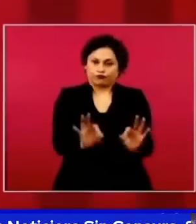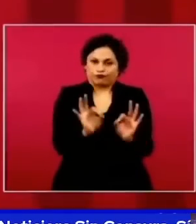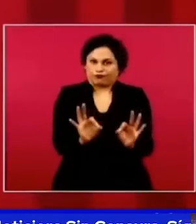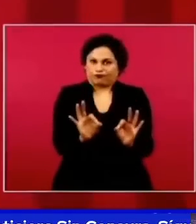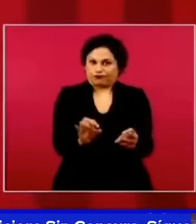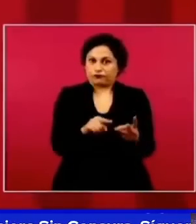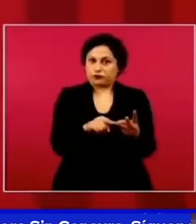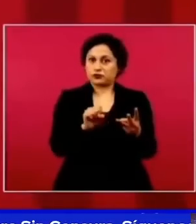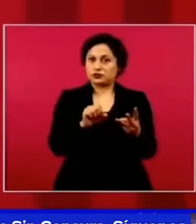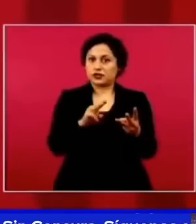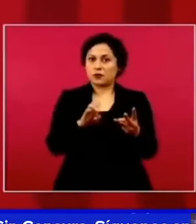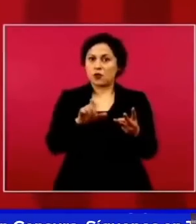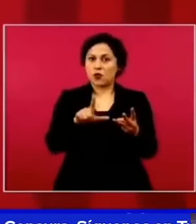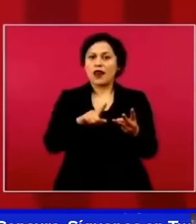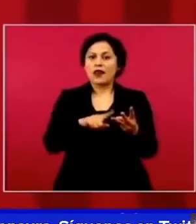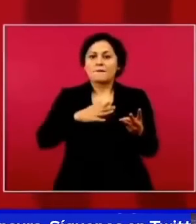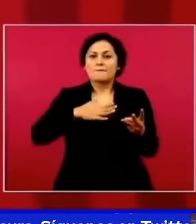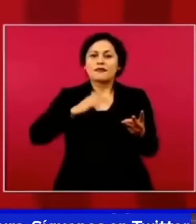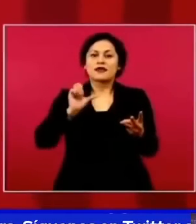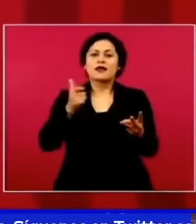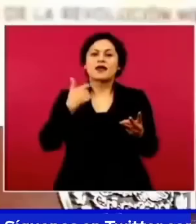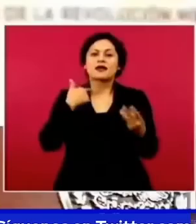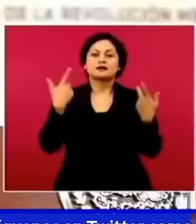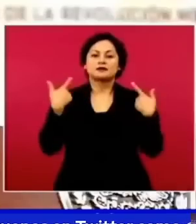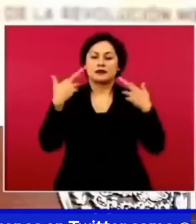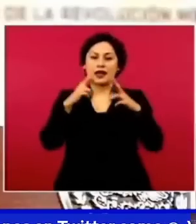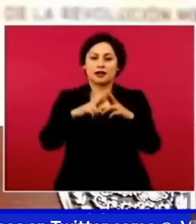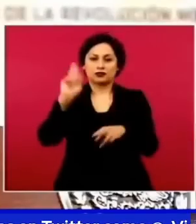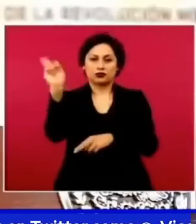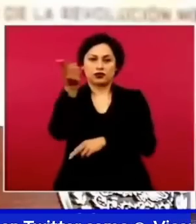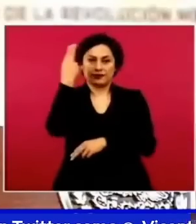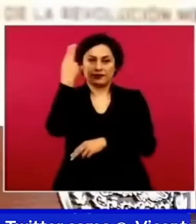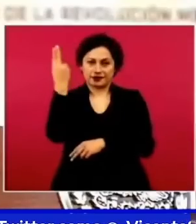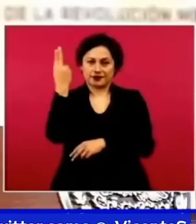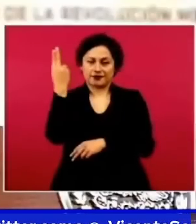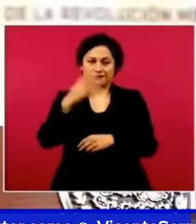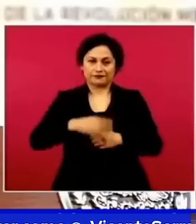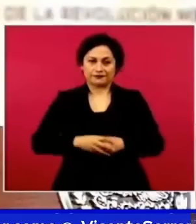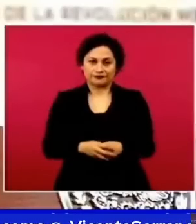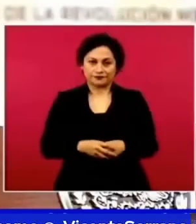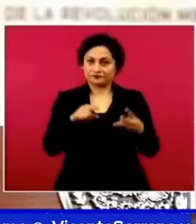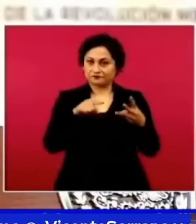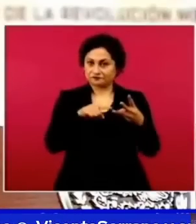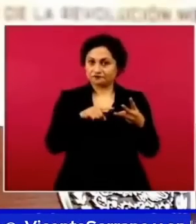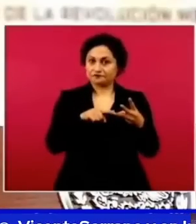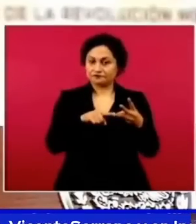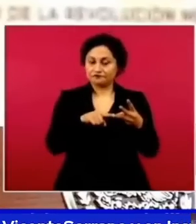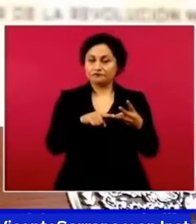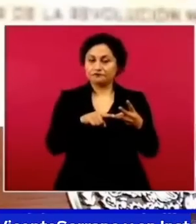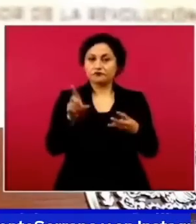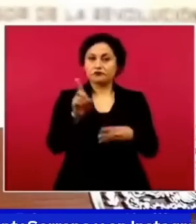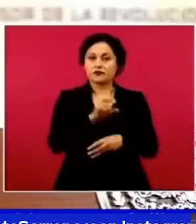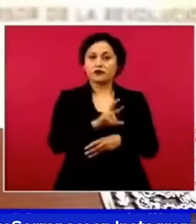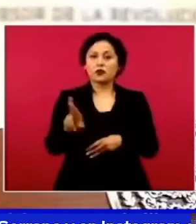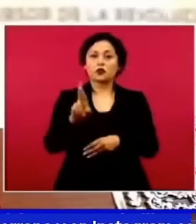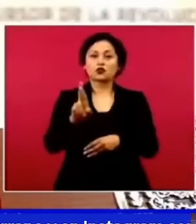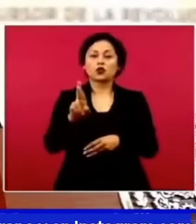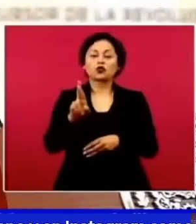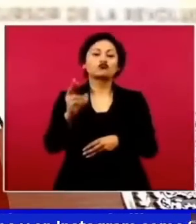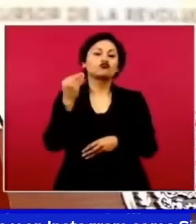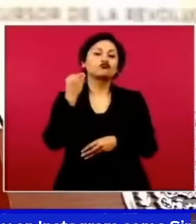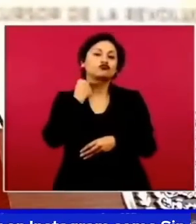Samuel fue mi maestro en la Facultad de Ciencia Política, doctor en Derecho